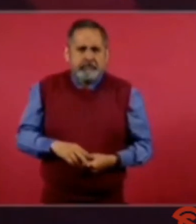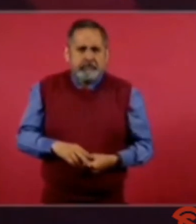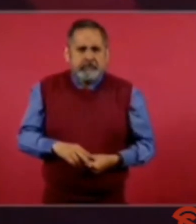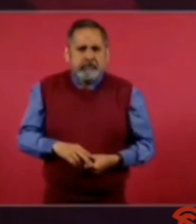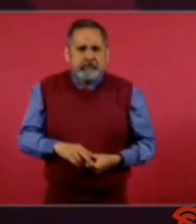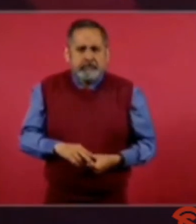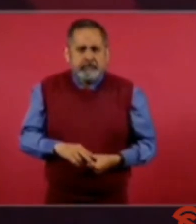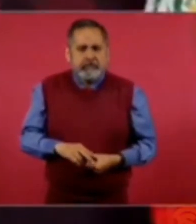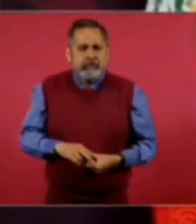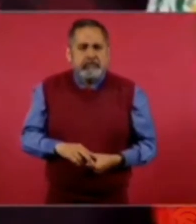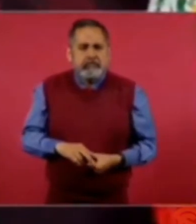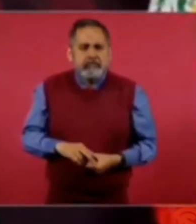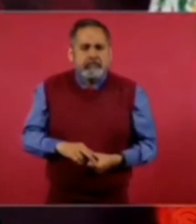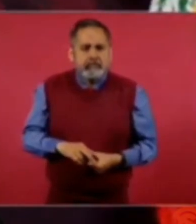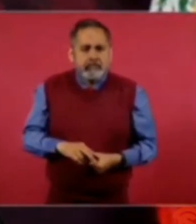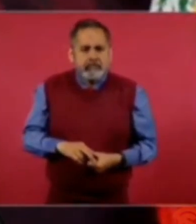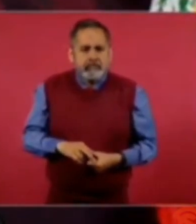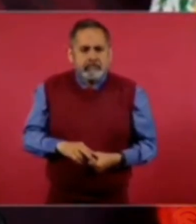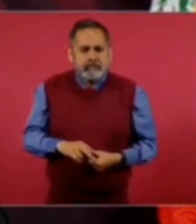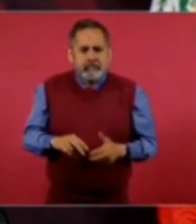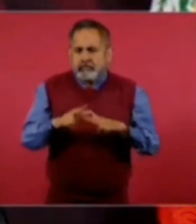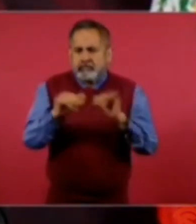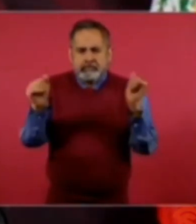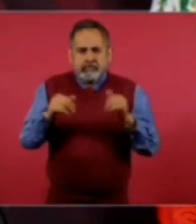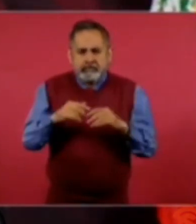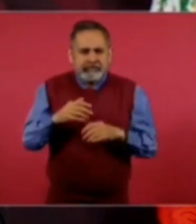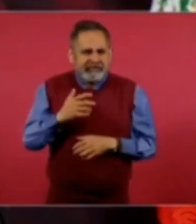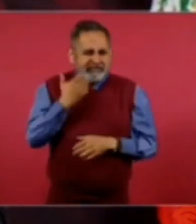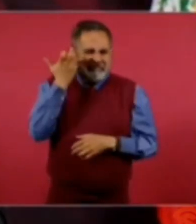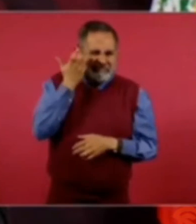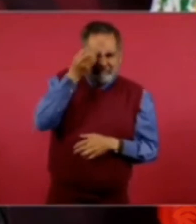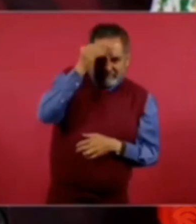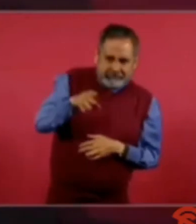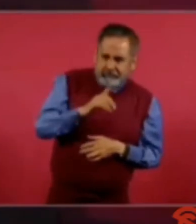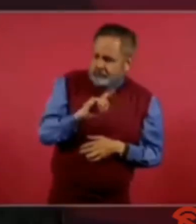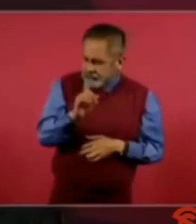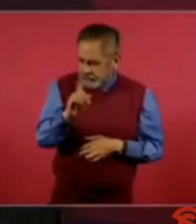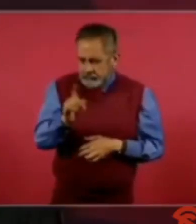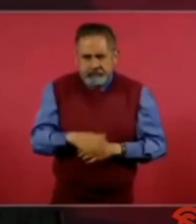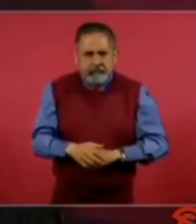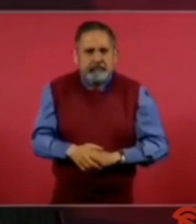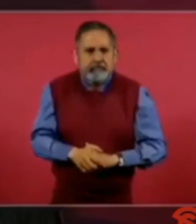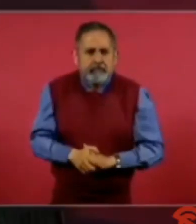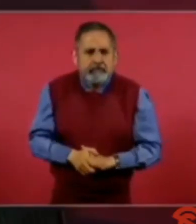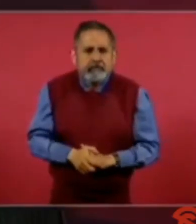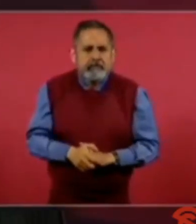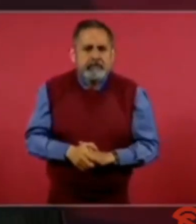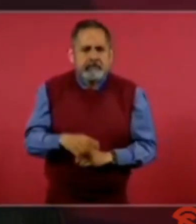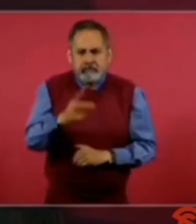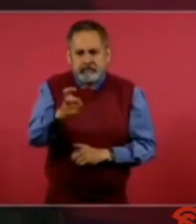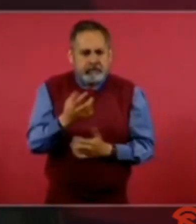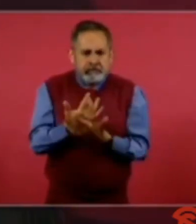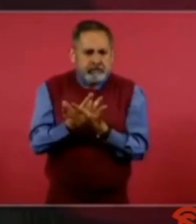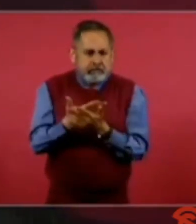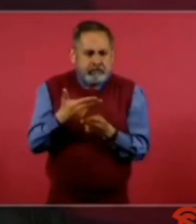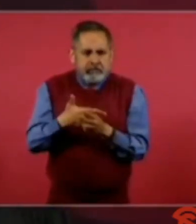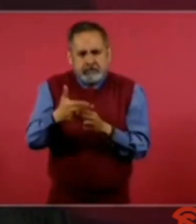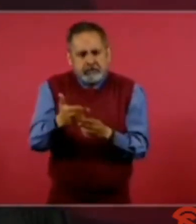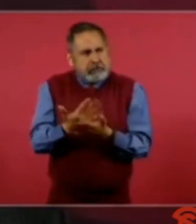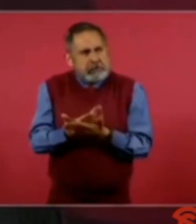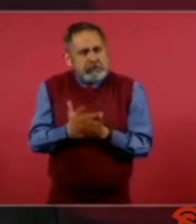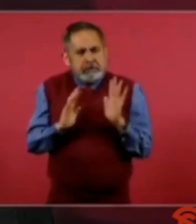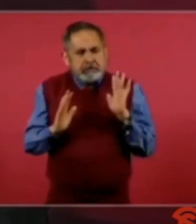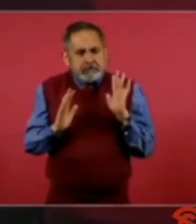engañar ni actuar de mala fe Entonces es es lo que vamos a hacer en